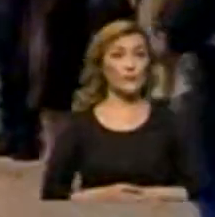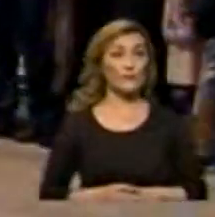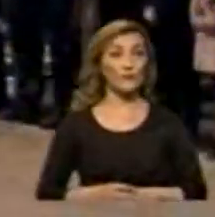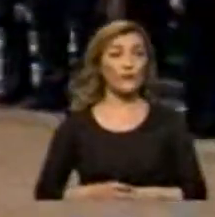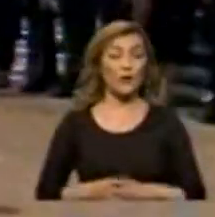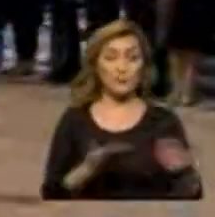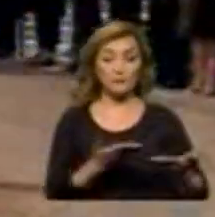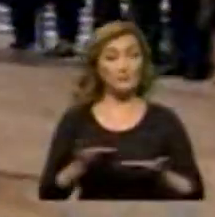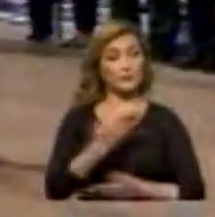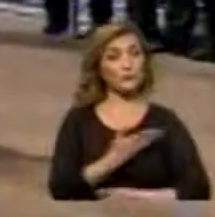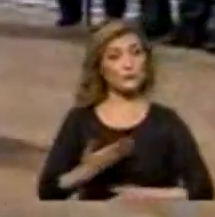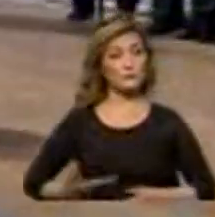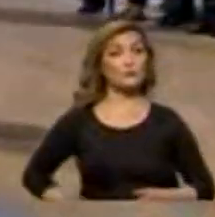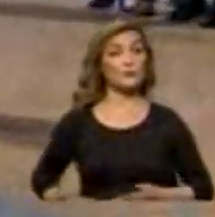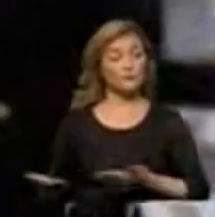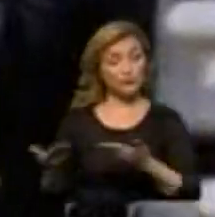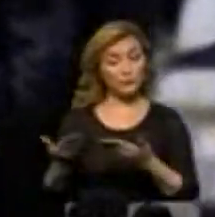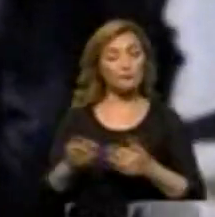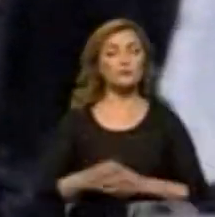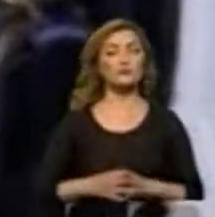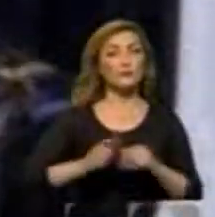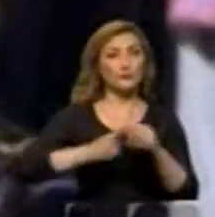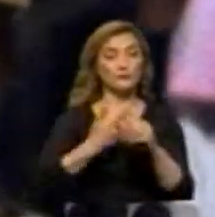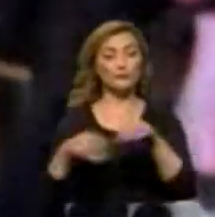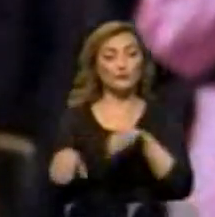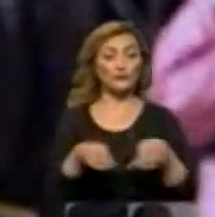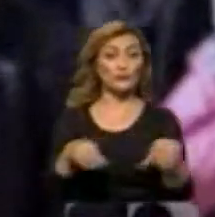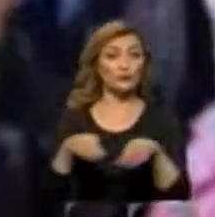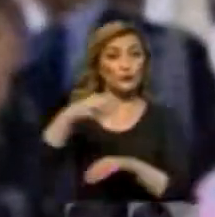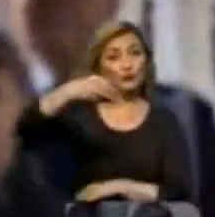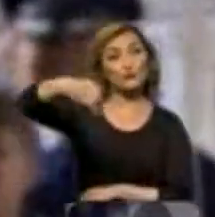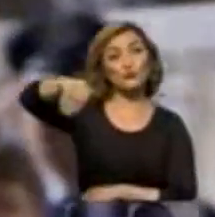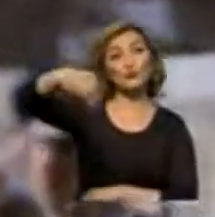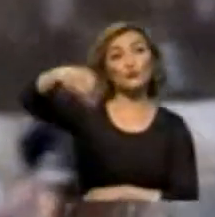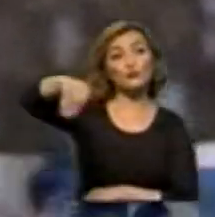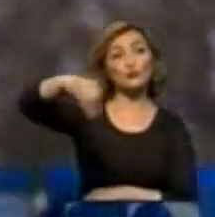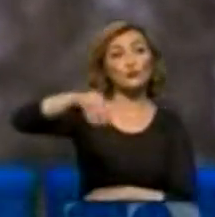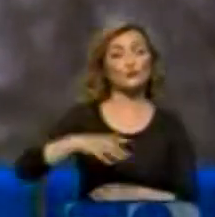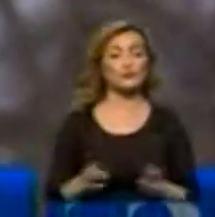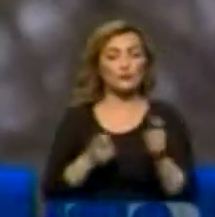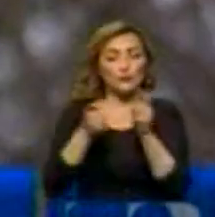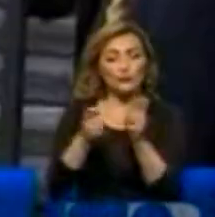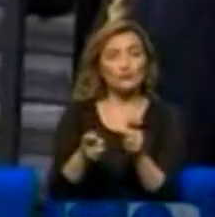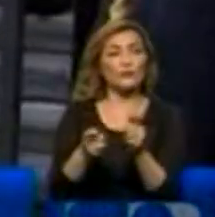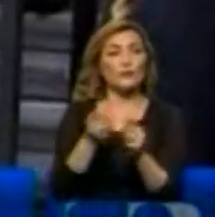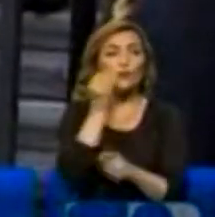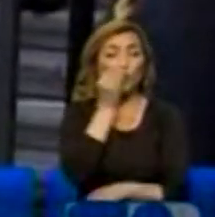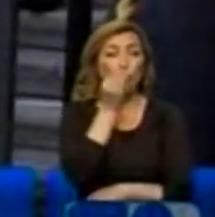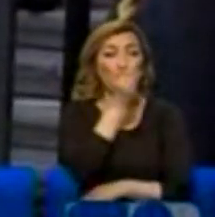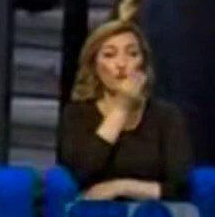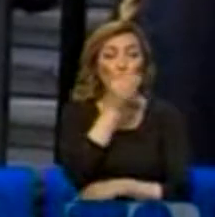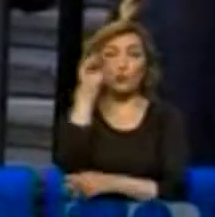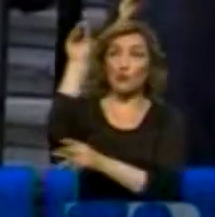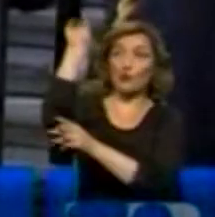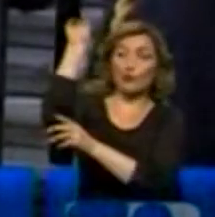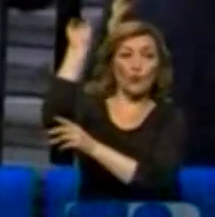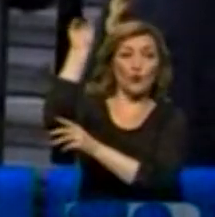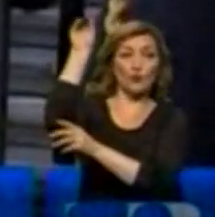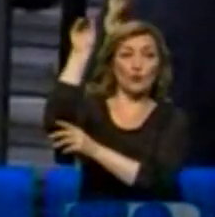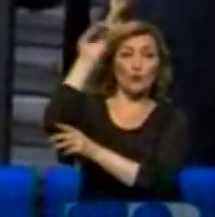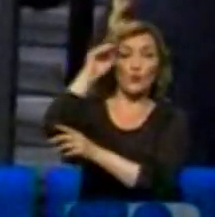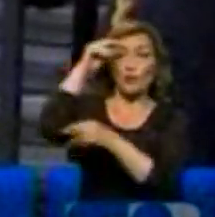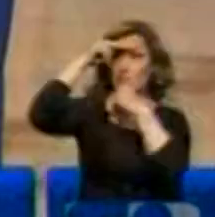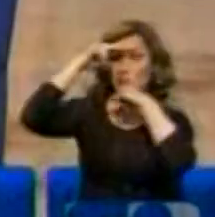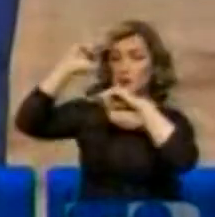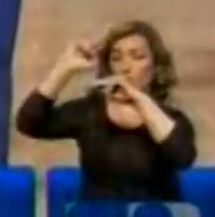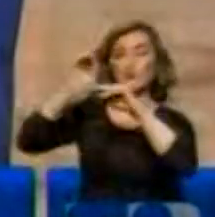primer mandatario ecuatoriano. Fue la primera actividad de este miércoles. Entregó una ofrenda en el Monumento Memorial en el cementerio